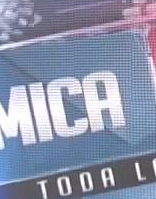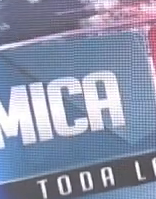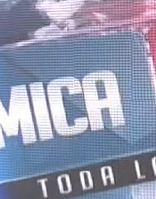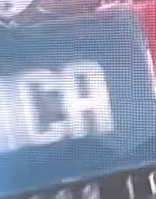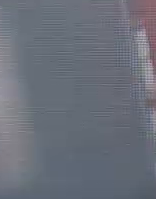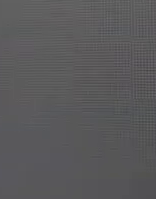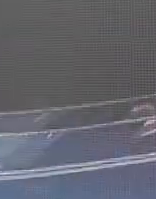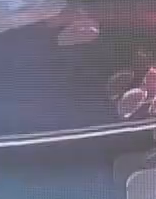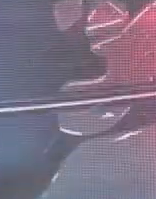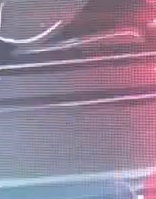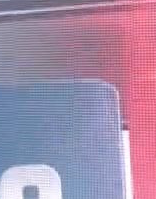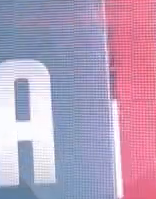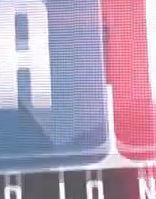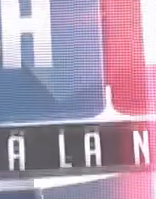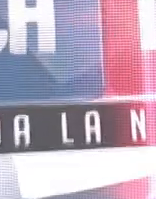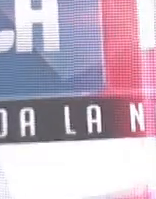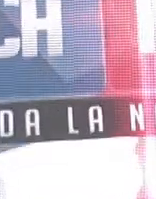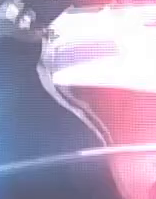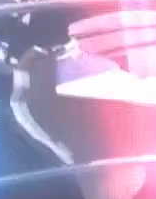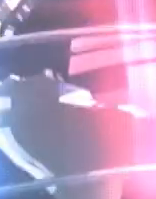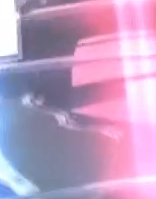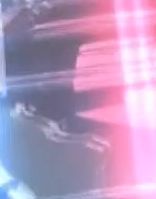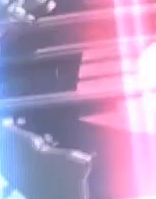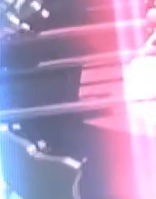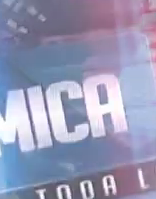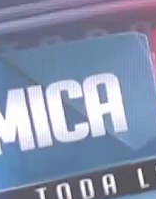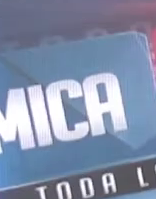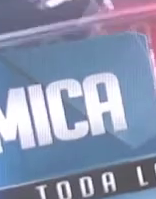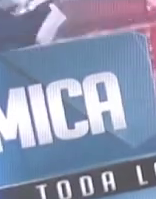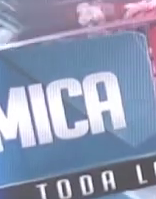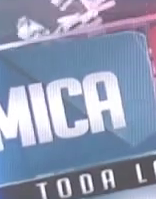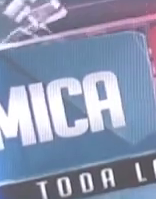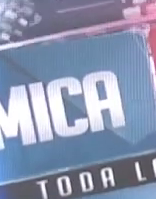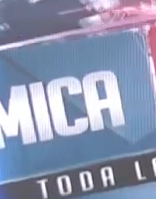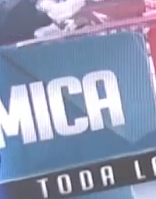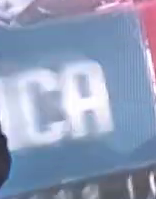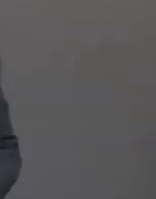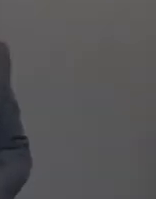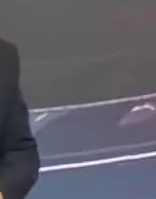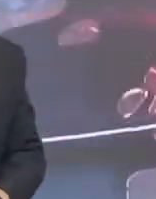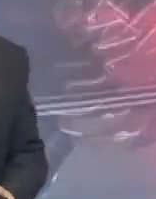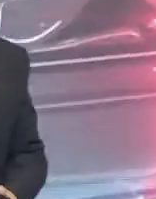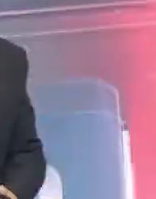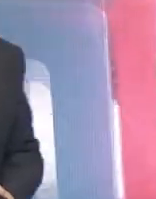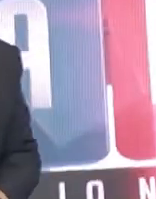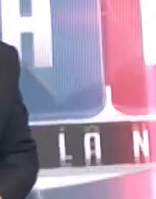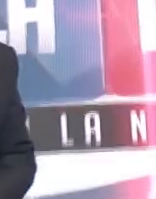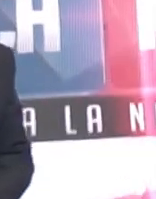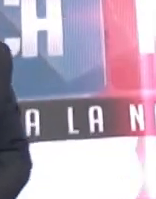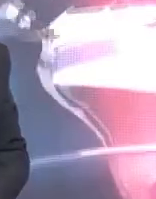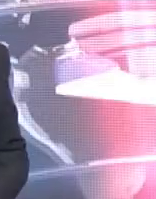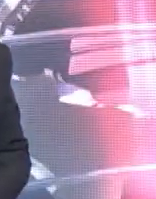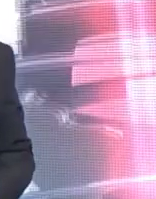creemos que va a ser muy importante por la cantidad de gente que se va a acercar al AutoVac del Paseo Libertad, acá en la zona de